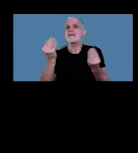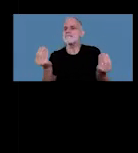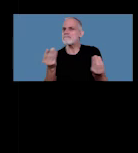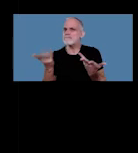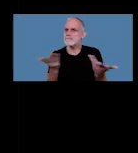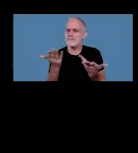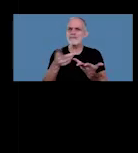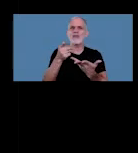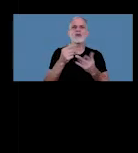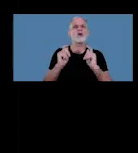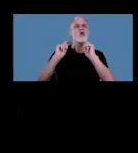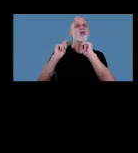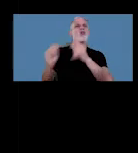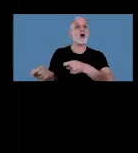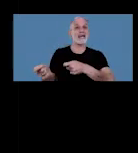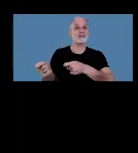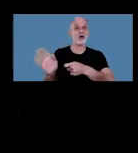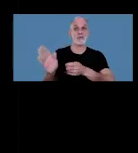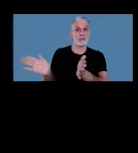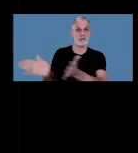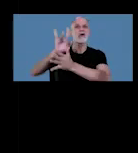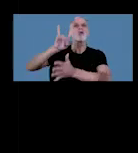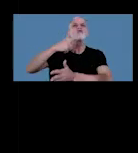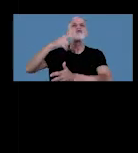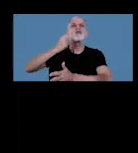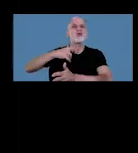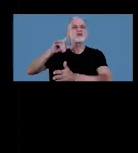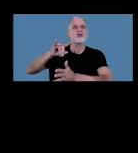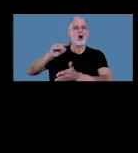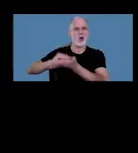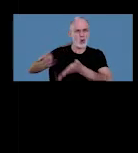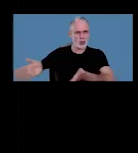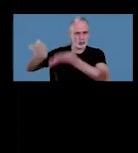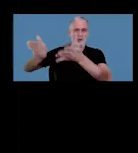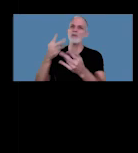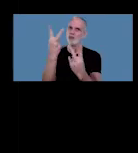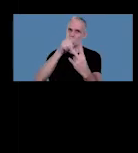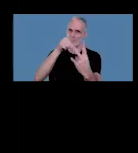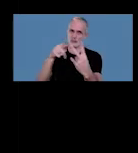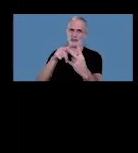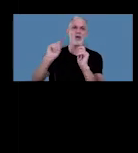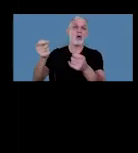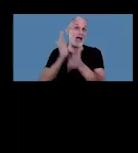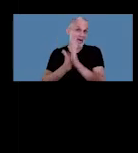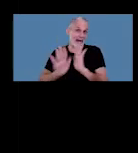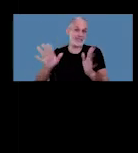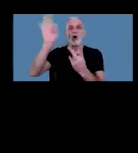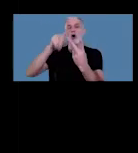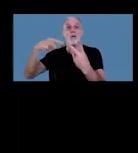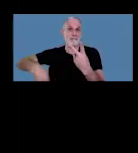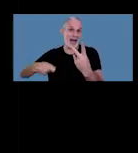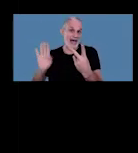inmuebles cedidos con reserva de usufructo? Bueno, esta cesión puede ser de dos maneras, a título gratuito o a título